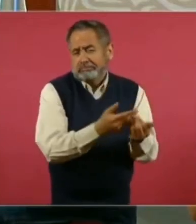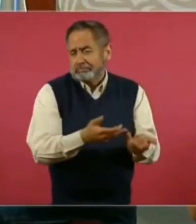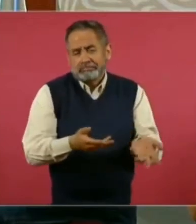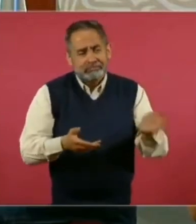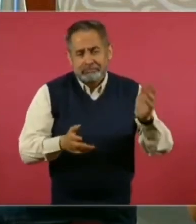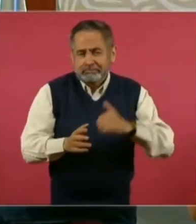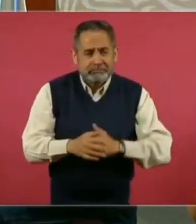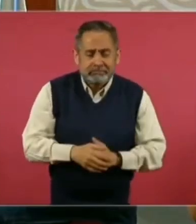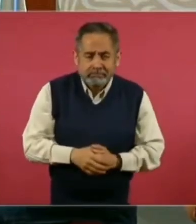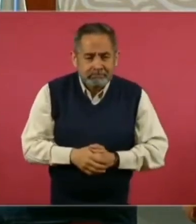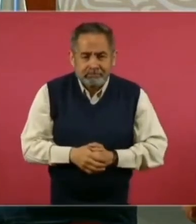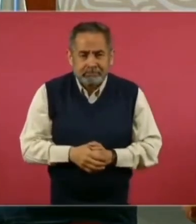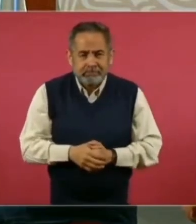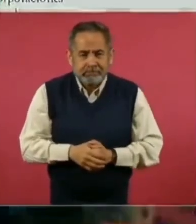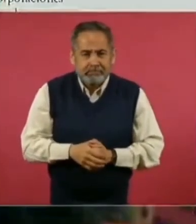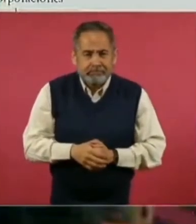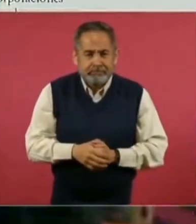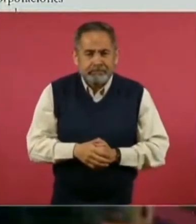de lo que